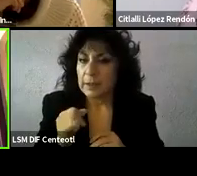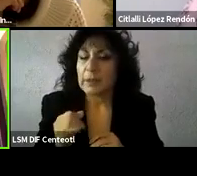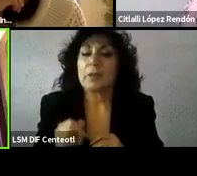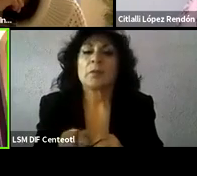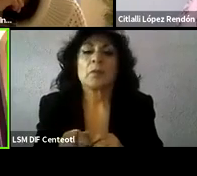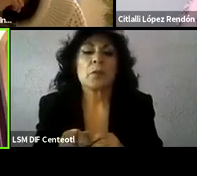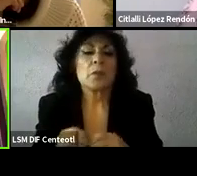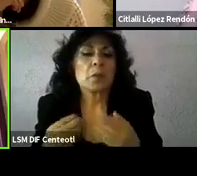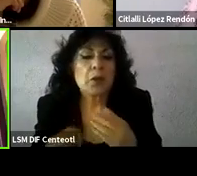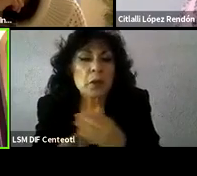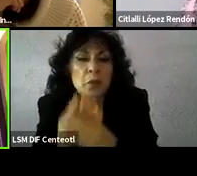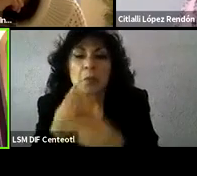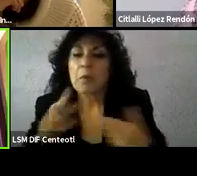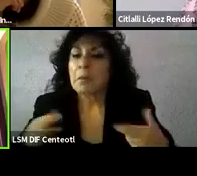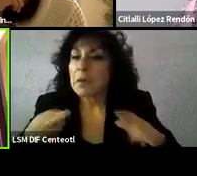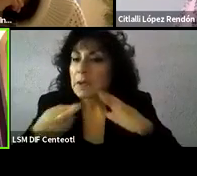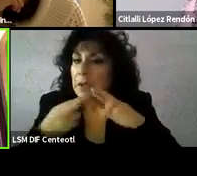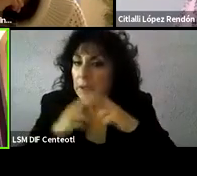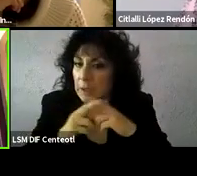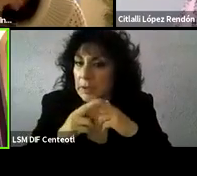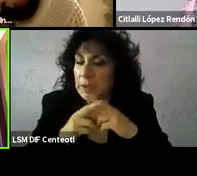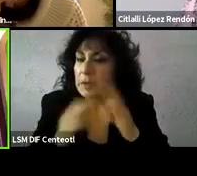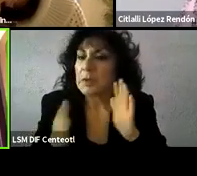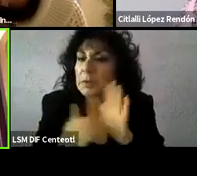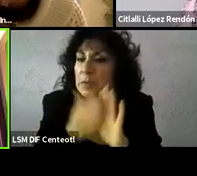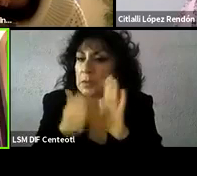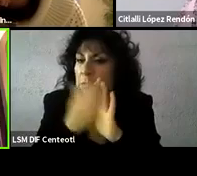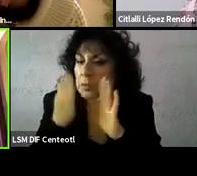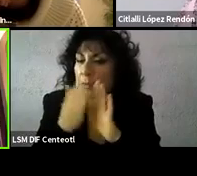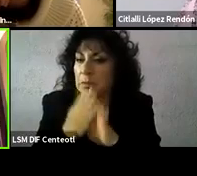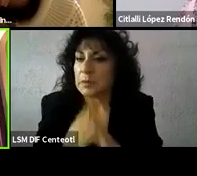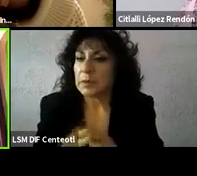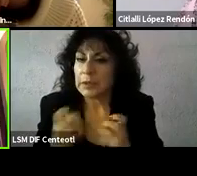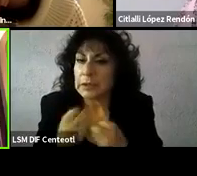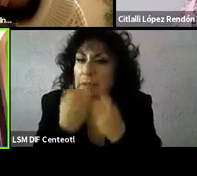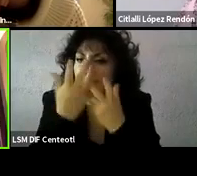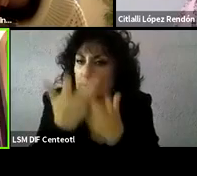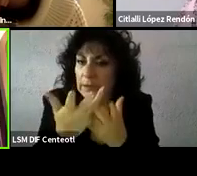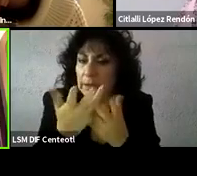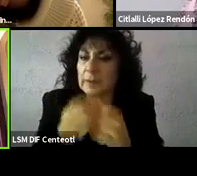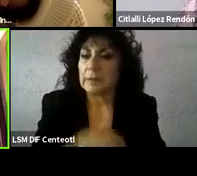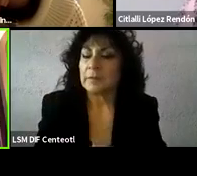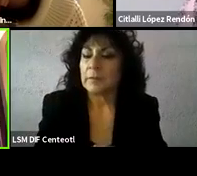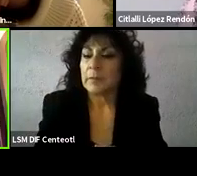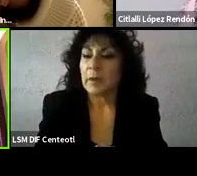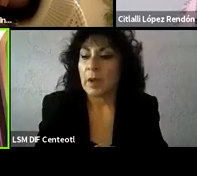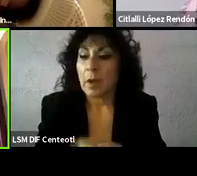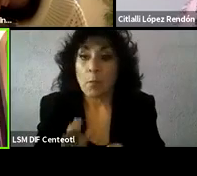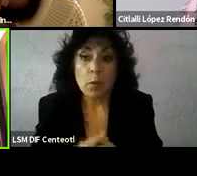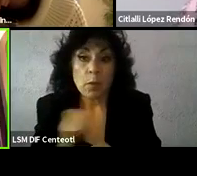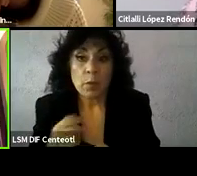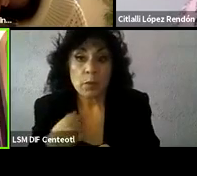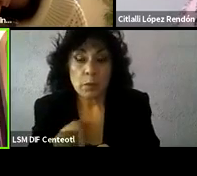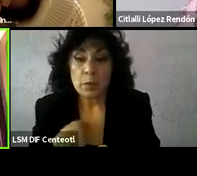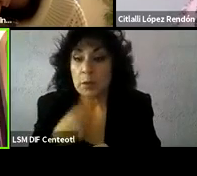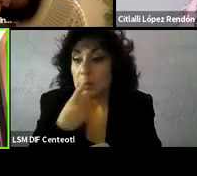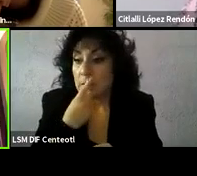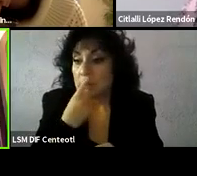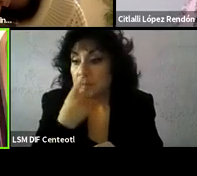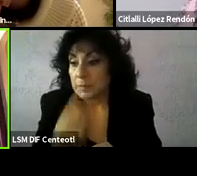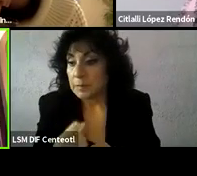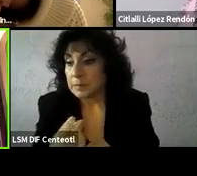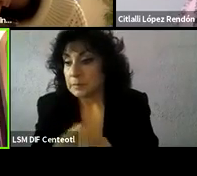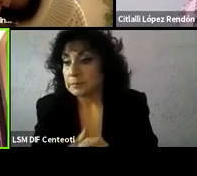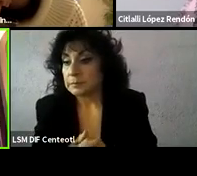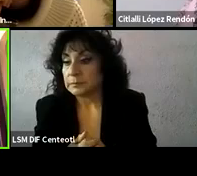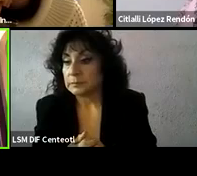Entonces, creo que ahí hay una diferenciación muy importante. Y yo quisiera decir que esto es, que tiene